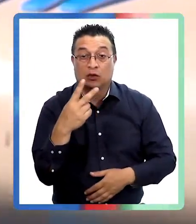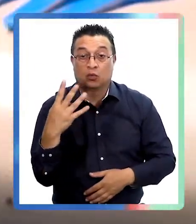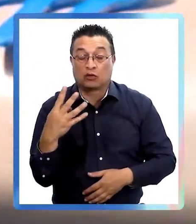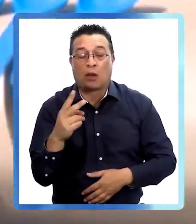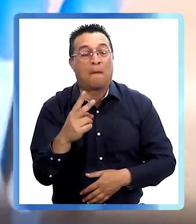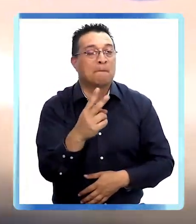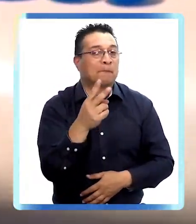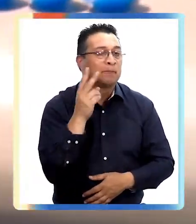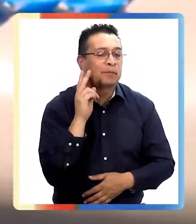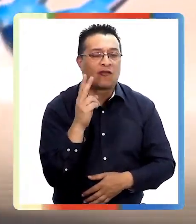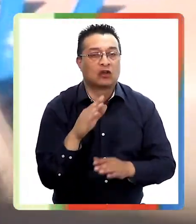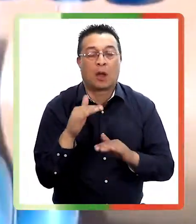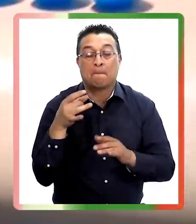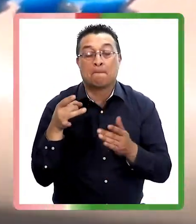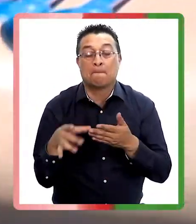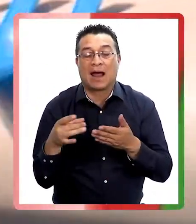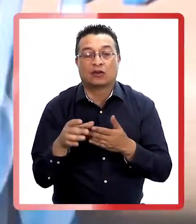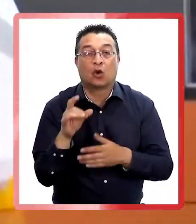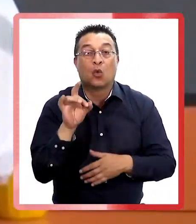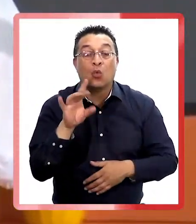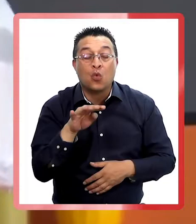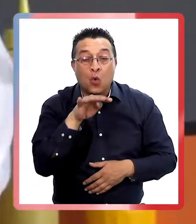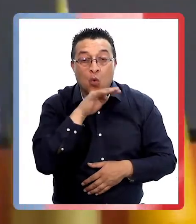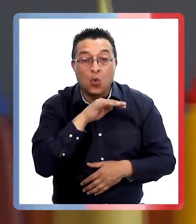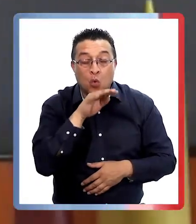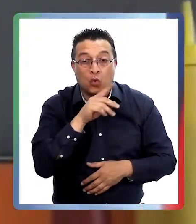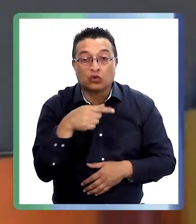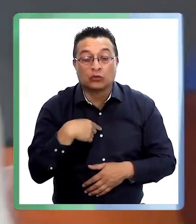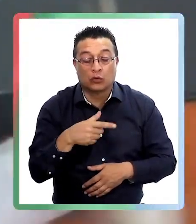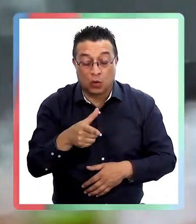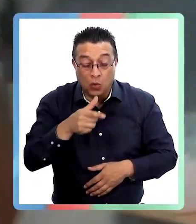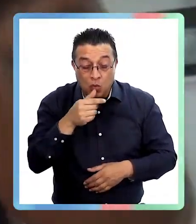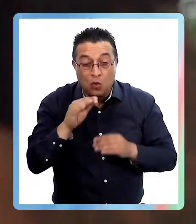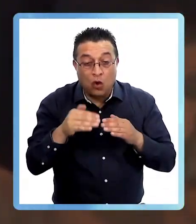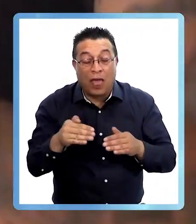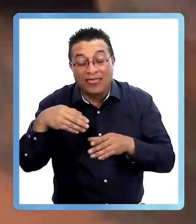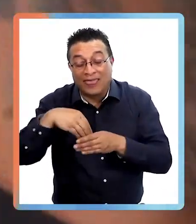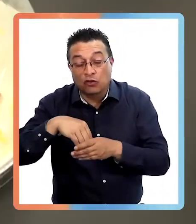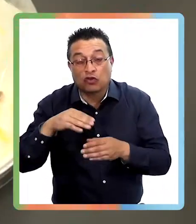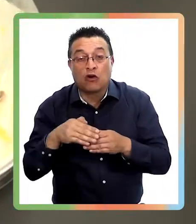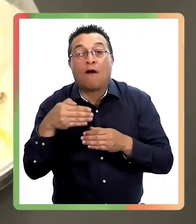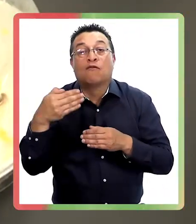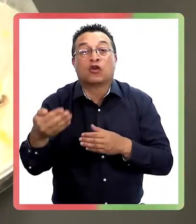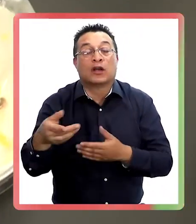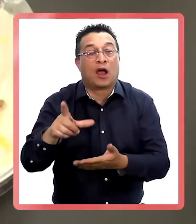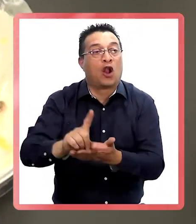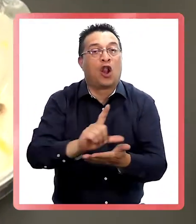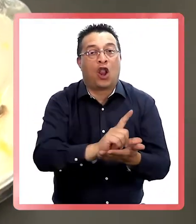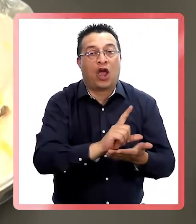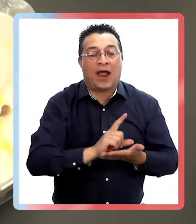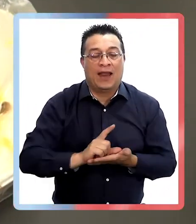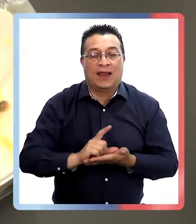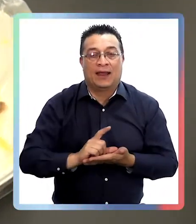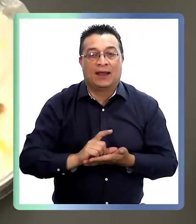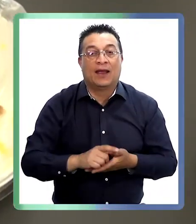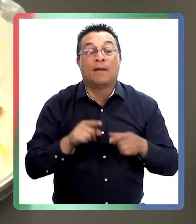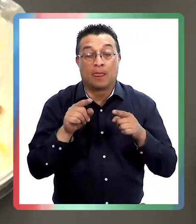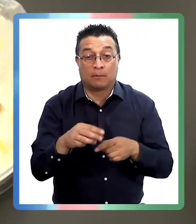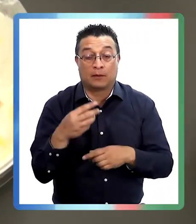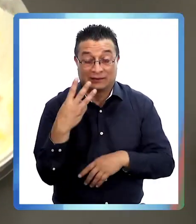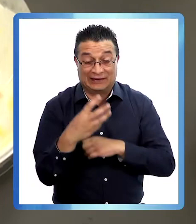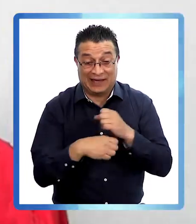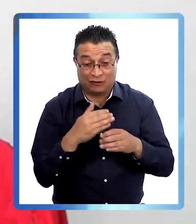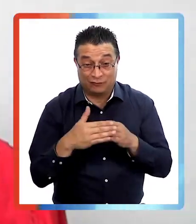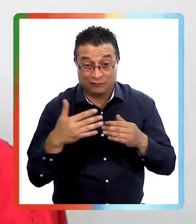estará prohibido entregar plásticos de un solo uso para consumo dentro y fuera de los establecimientos. Y a partir de los